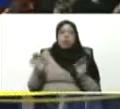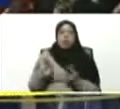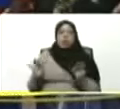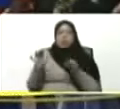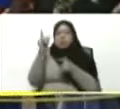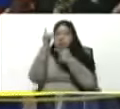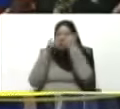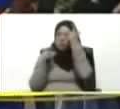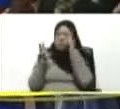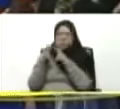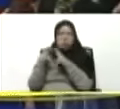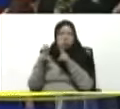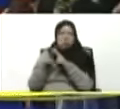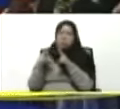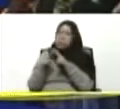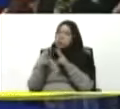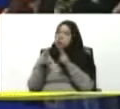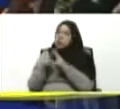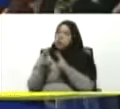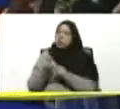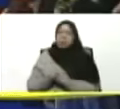Chávez, le dije,